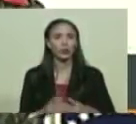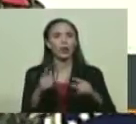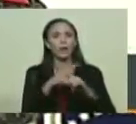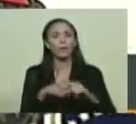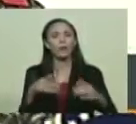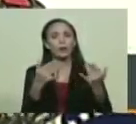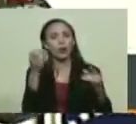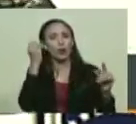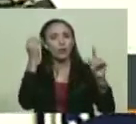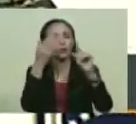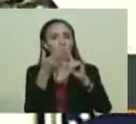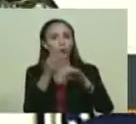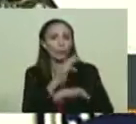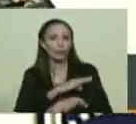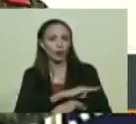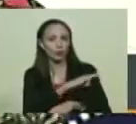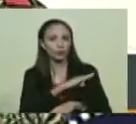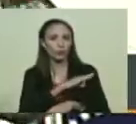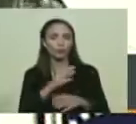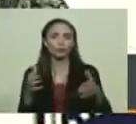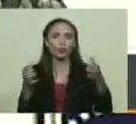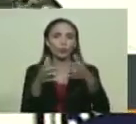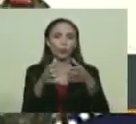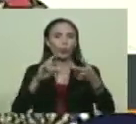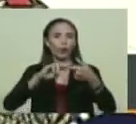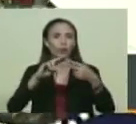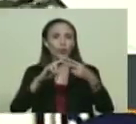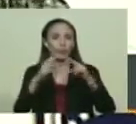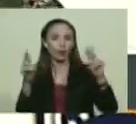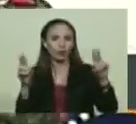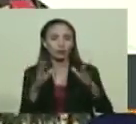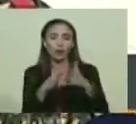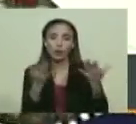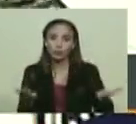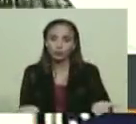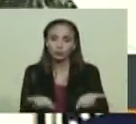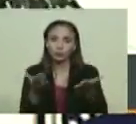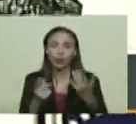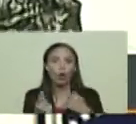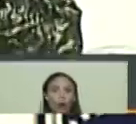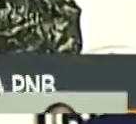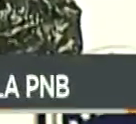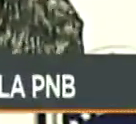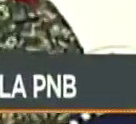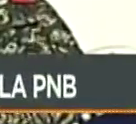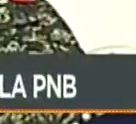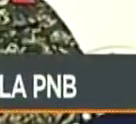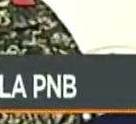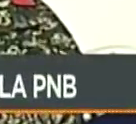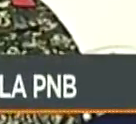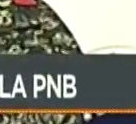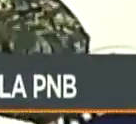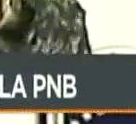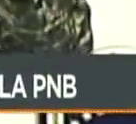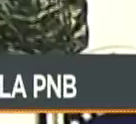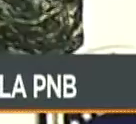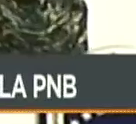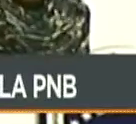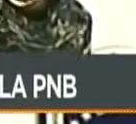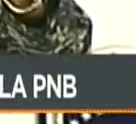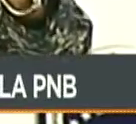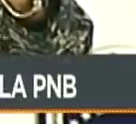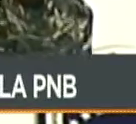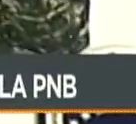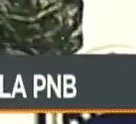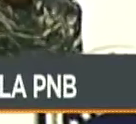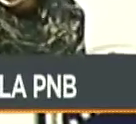Justicia Socialista son los cuadrantes de paz. Insisto, una y un millón de veces. Señores